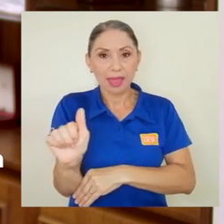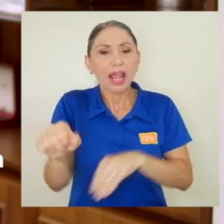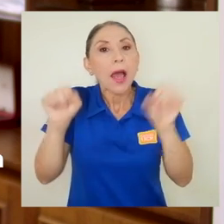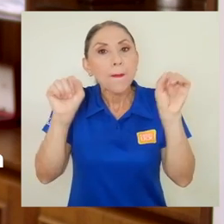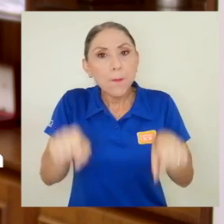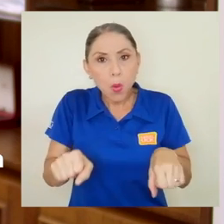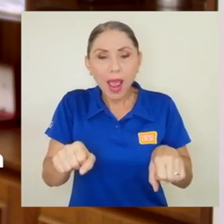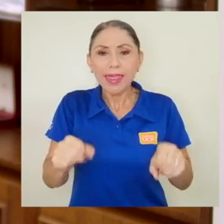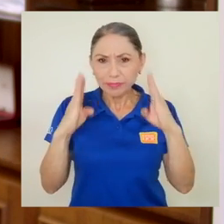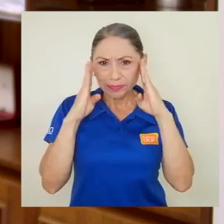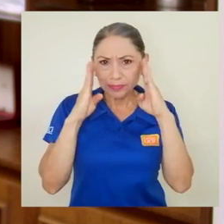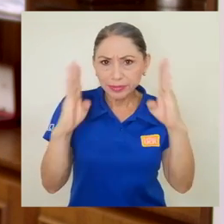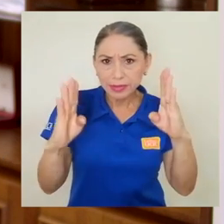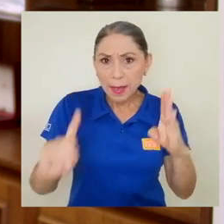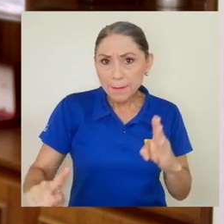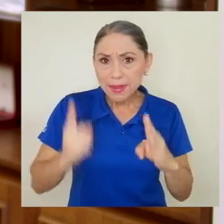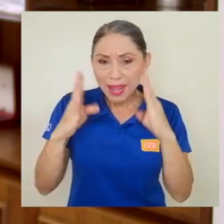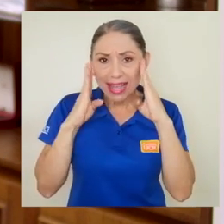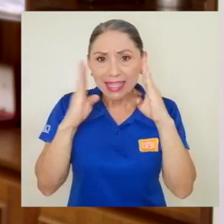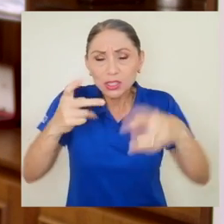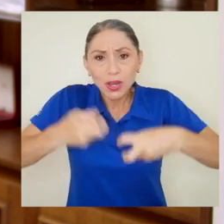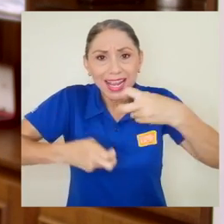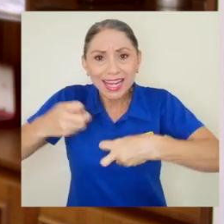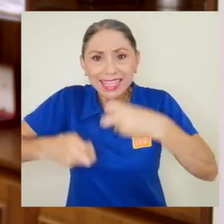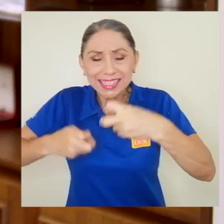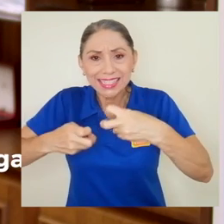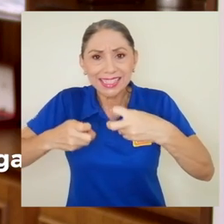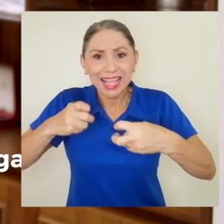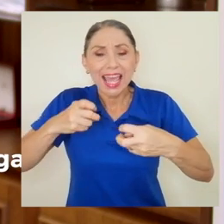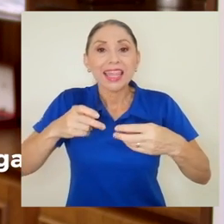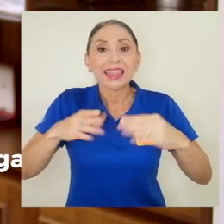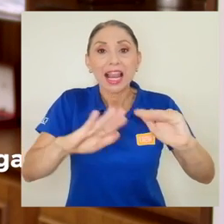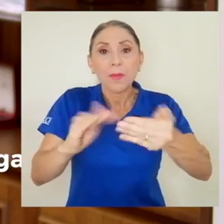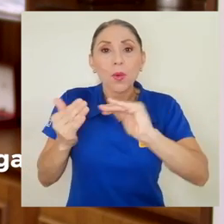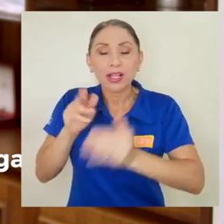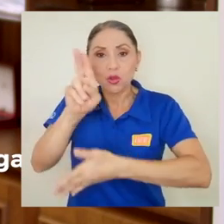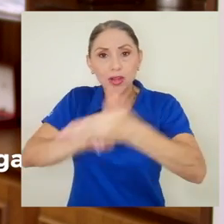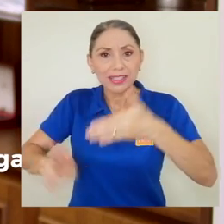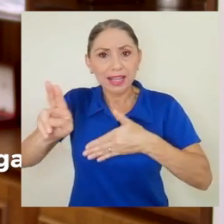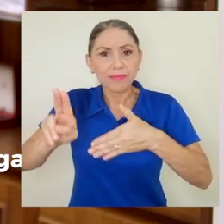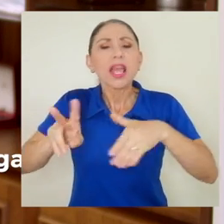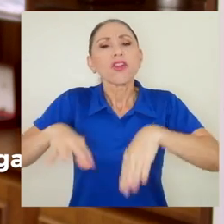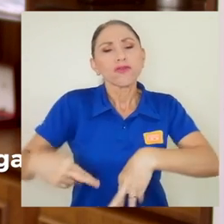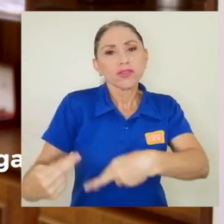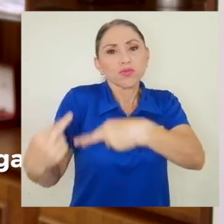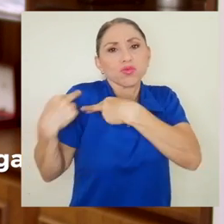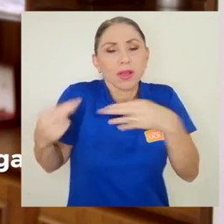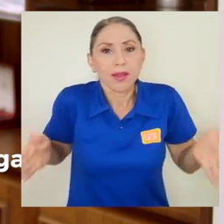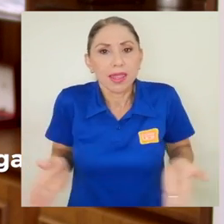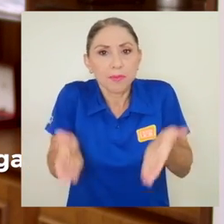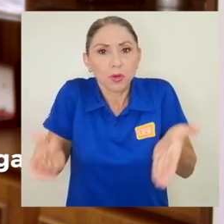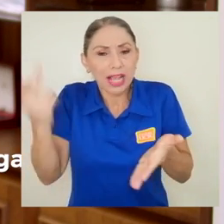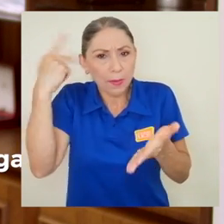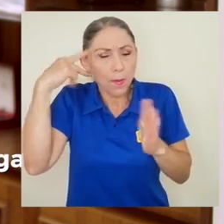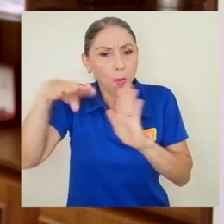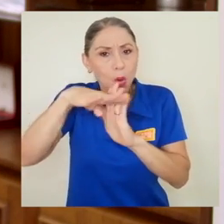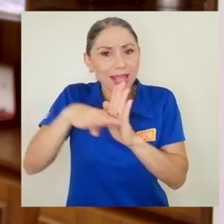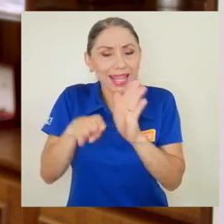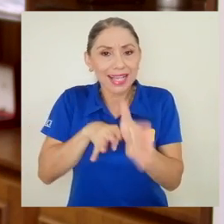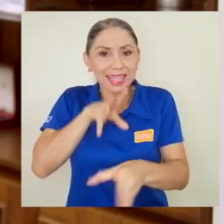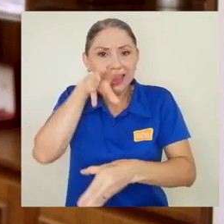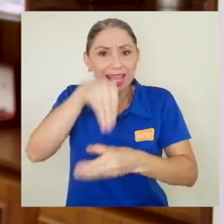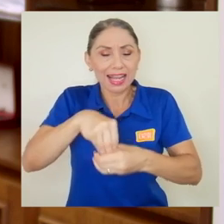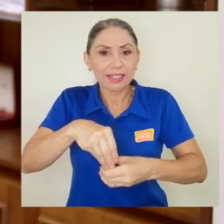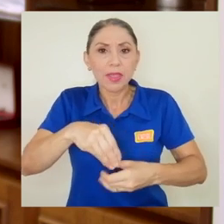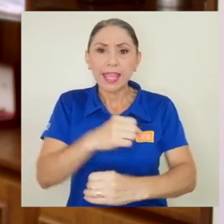primer nivel de atención en crisis de la población universitaria y sea responsable de impulsar políticas internas que garanticen el